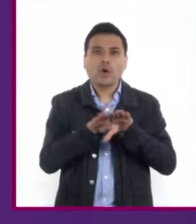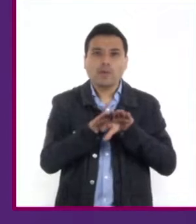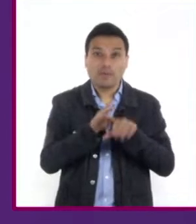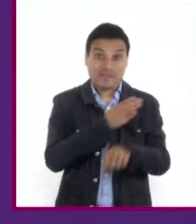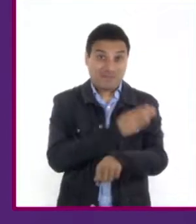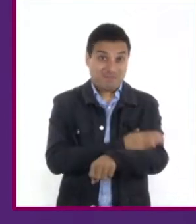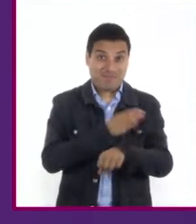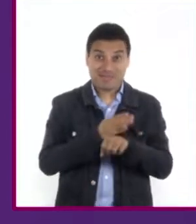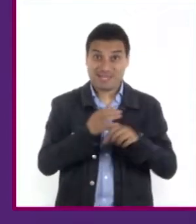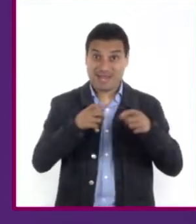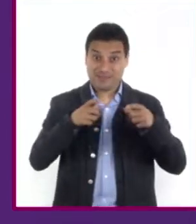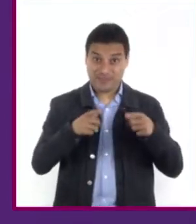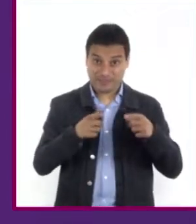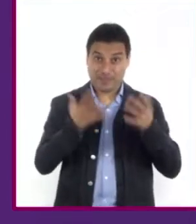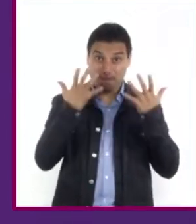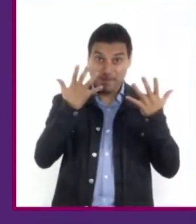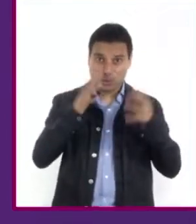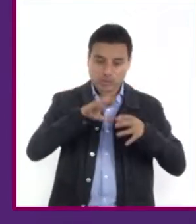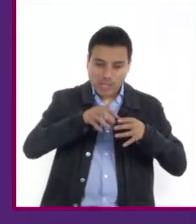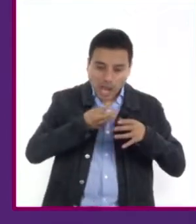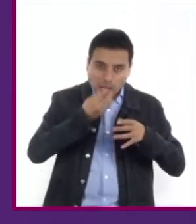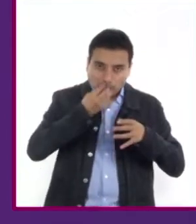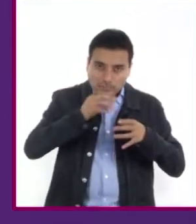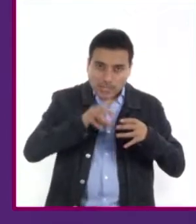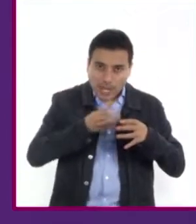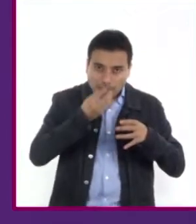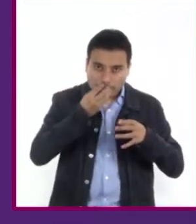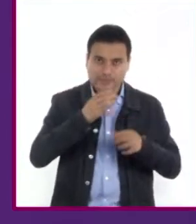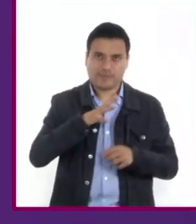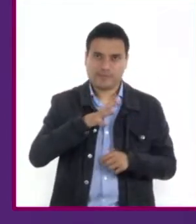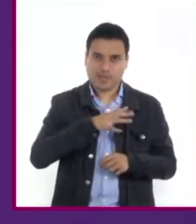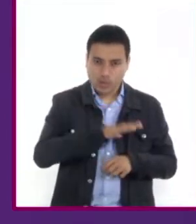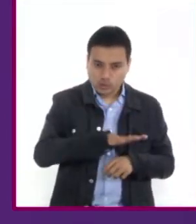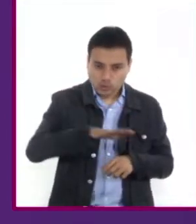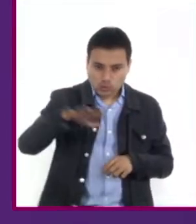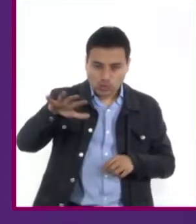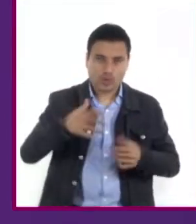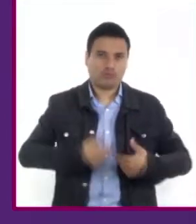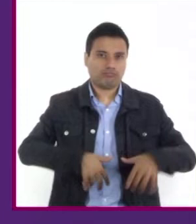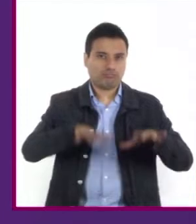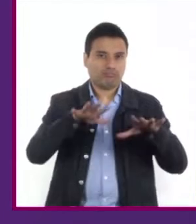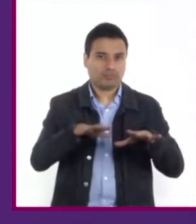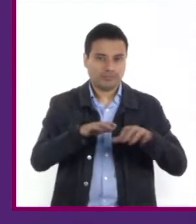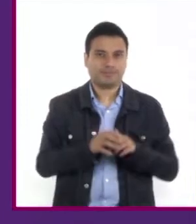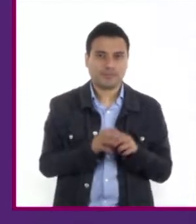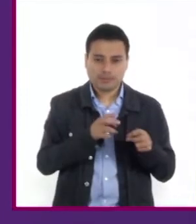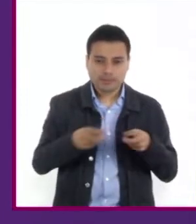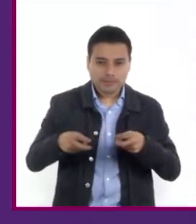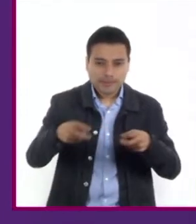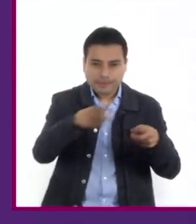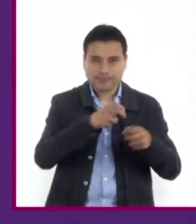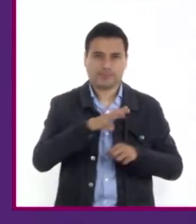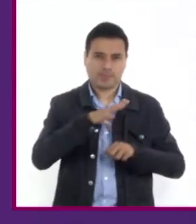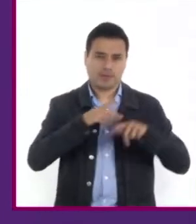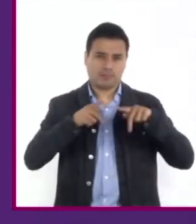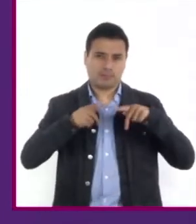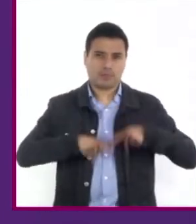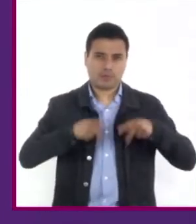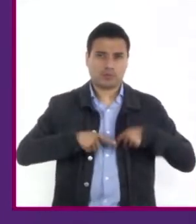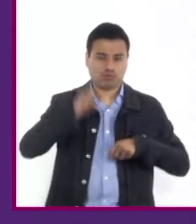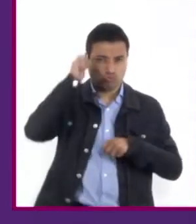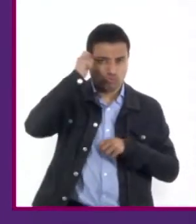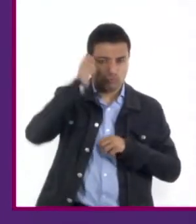madera sobre un mantel que a menudo se extendía en el suelo, y los grumetes hacían de sirvientes. El maestre